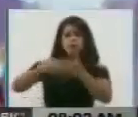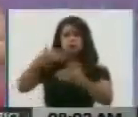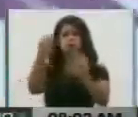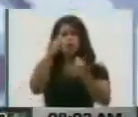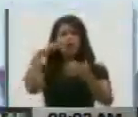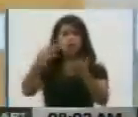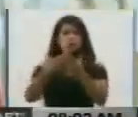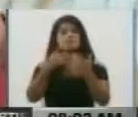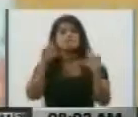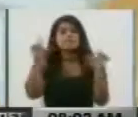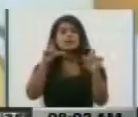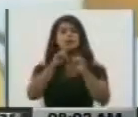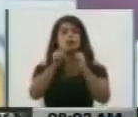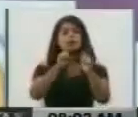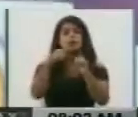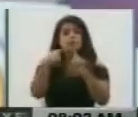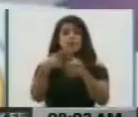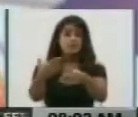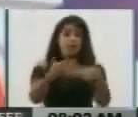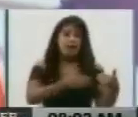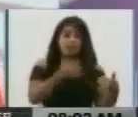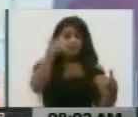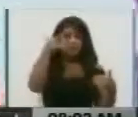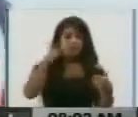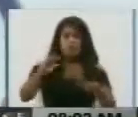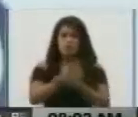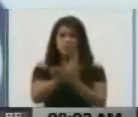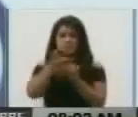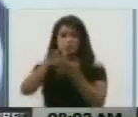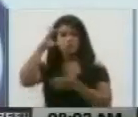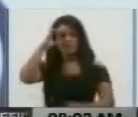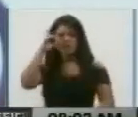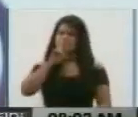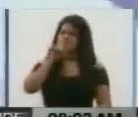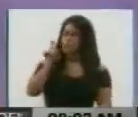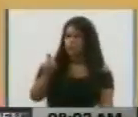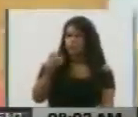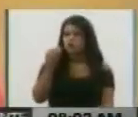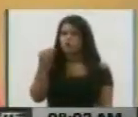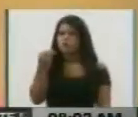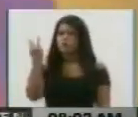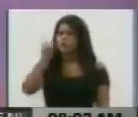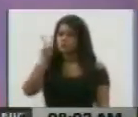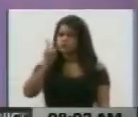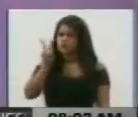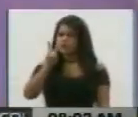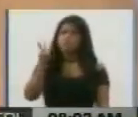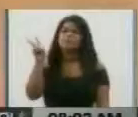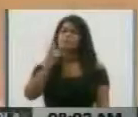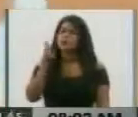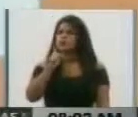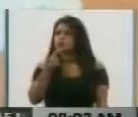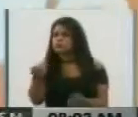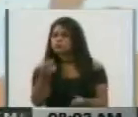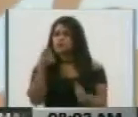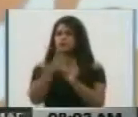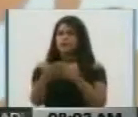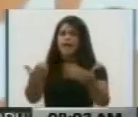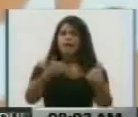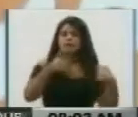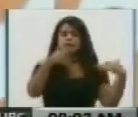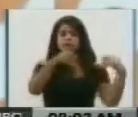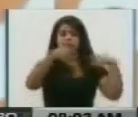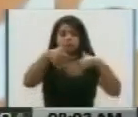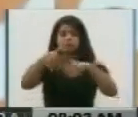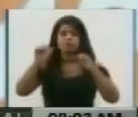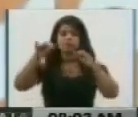medios de comunicación, sobre todo previo a este golpe con Dilma, cómo se tiene que manejar en Venezuela previo a una movilización y a una concentración que